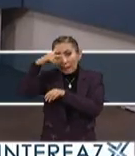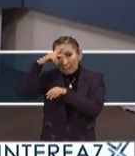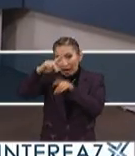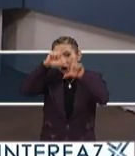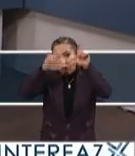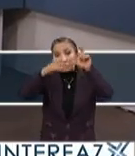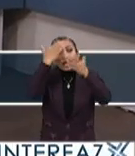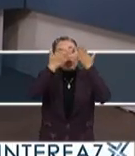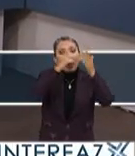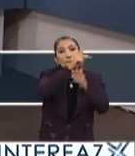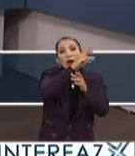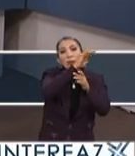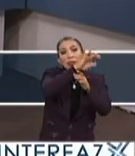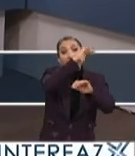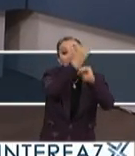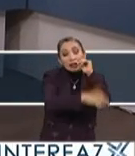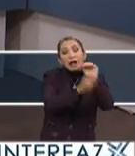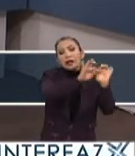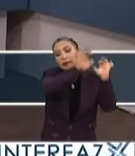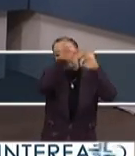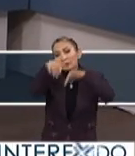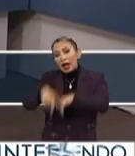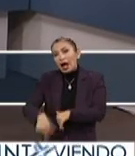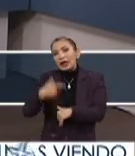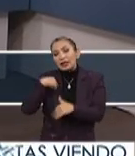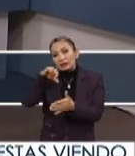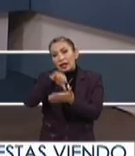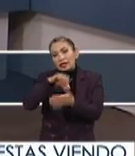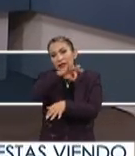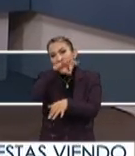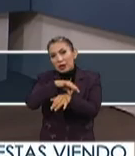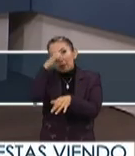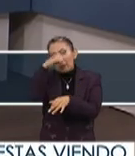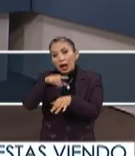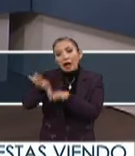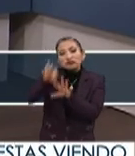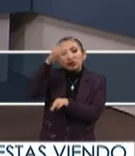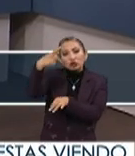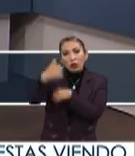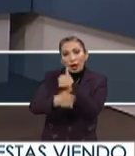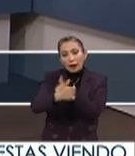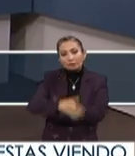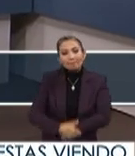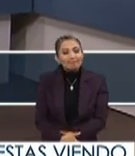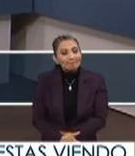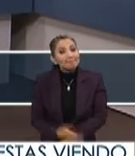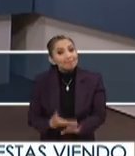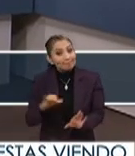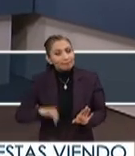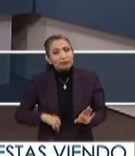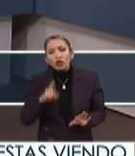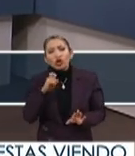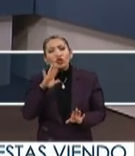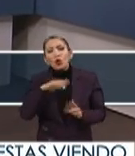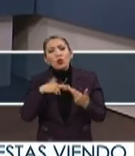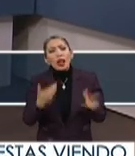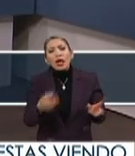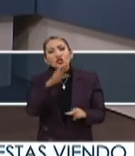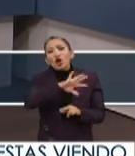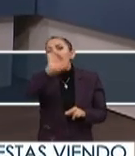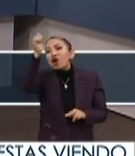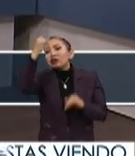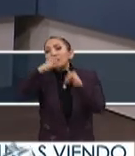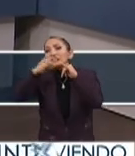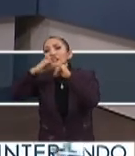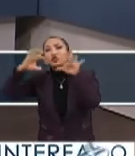se estudia solo el prope y luego ya vienen aquí a la sede central en Chapingo para escoger su carrera. Correcto. Muy interesante. Doctor, ¿cuál es la relación que tienen con